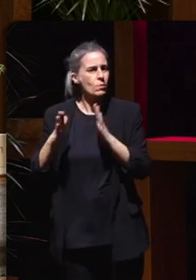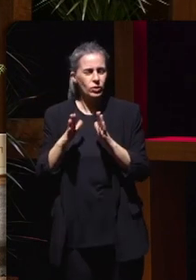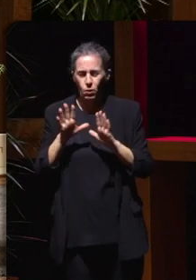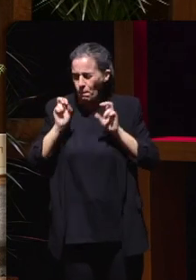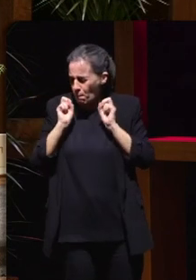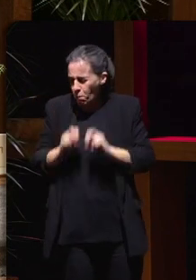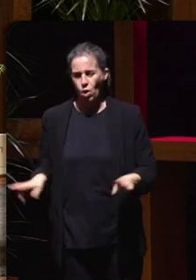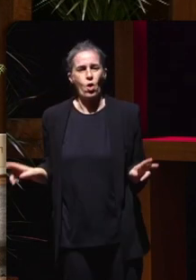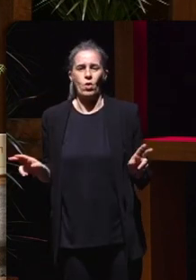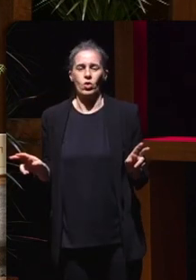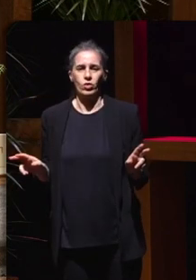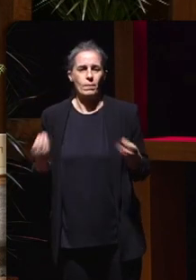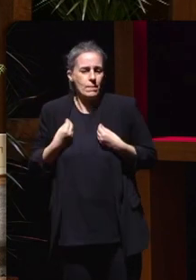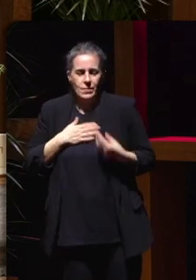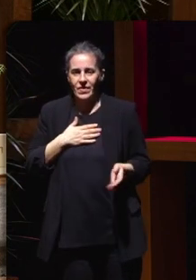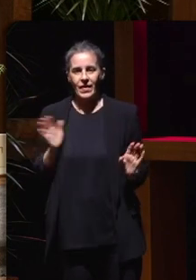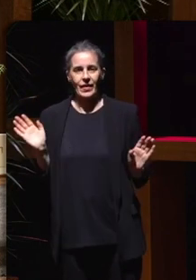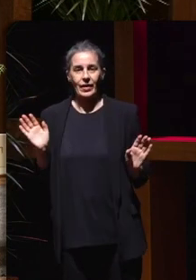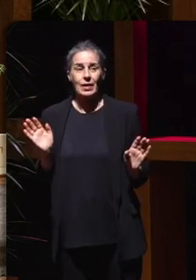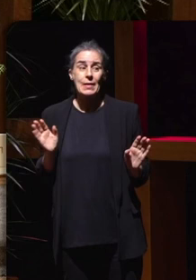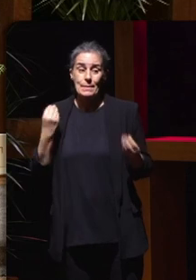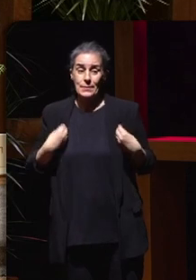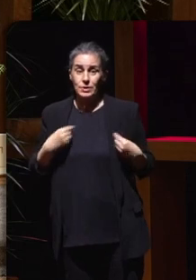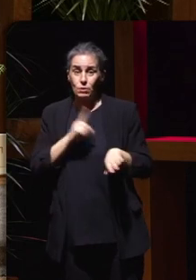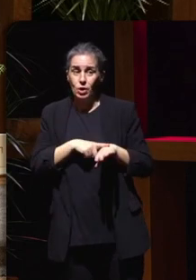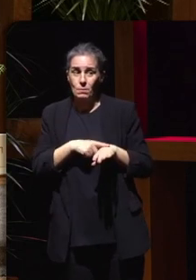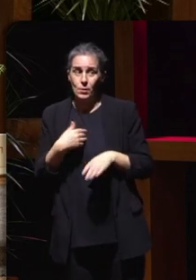curiosamente unos momentos más felices no